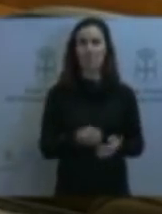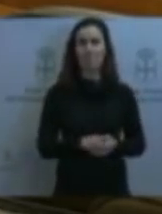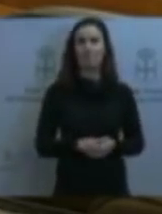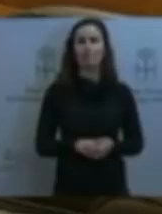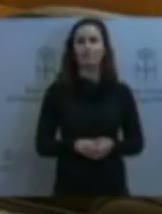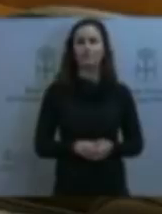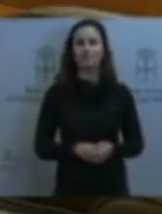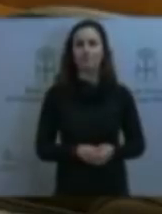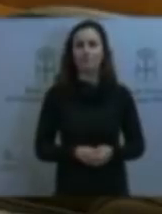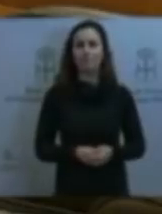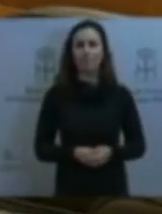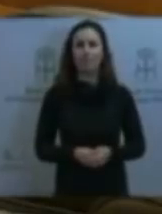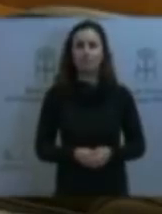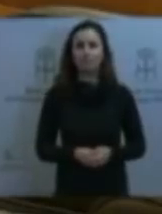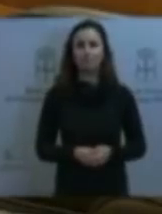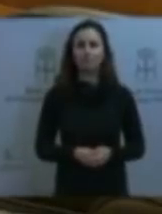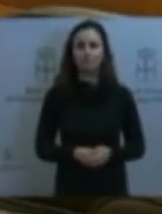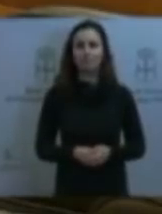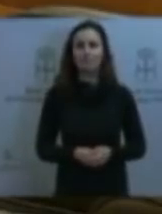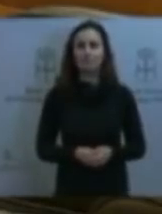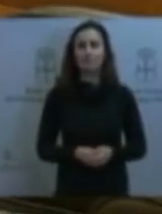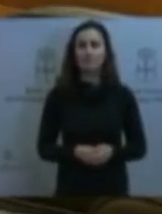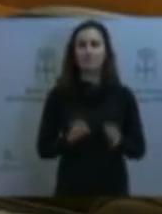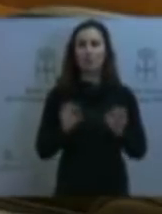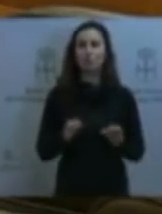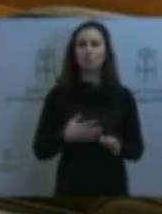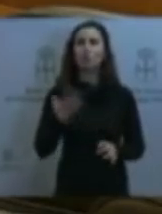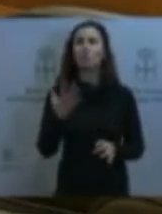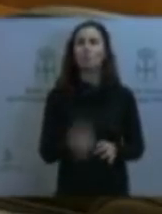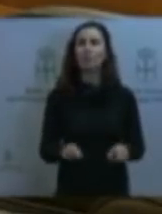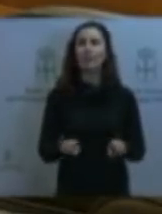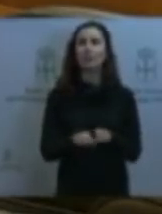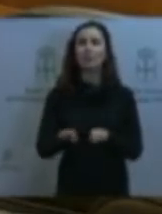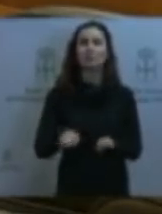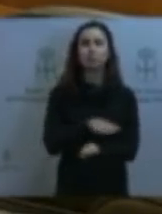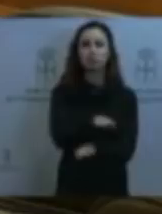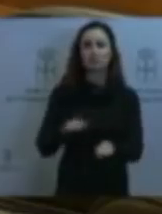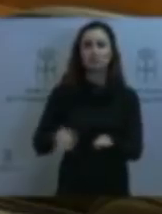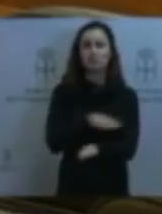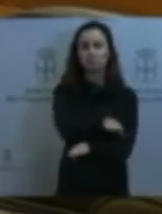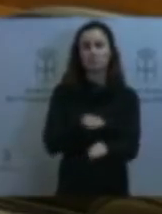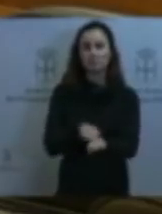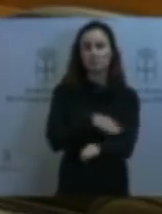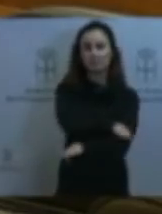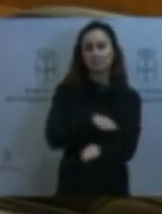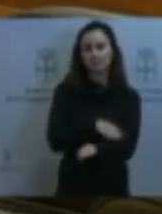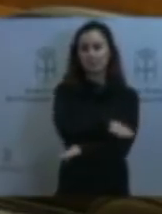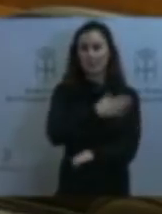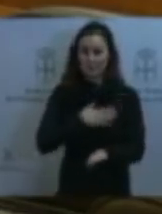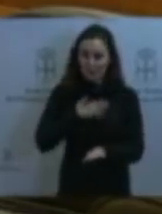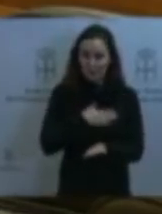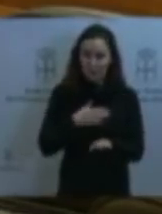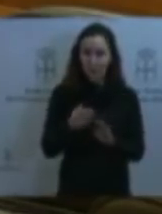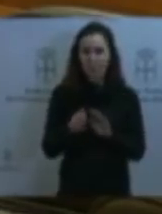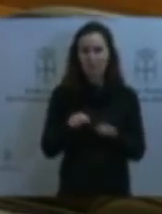genere carriles de adelantamiento que permitan circular de forma más fluida y con mayor seguridad de lo que se fixo en las